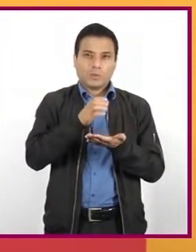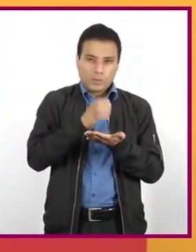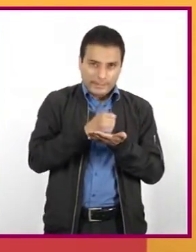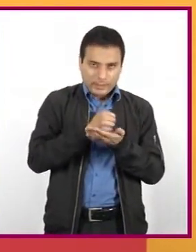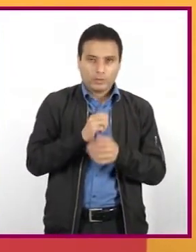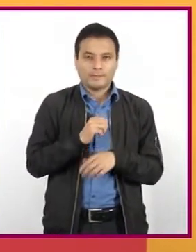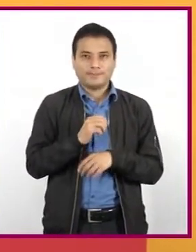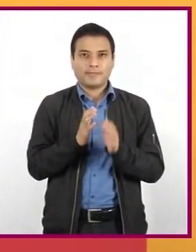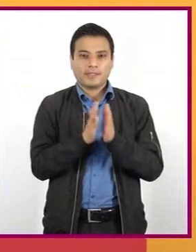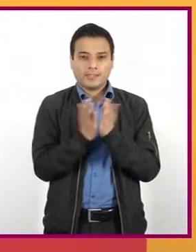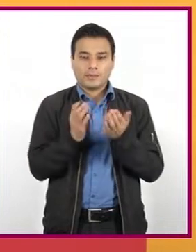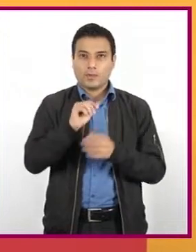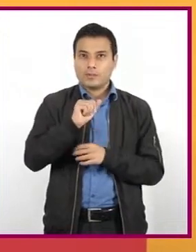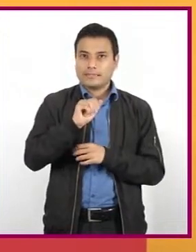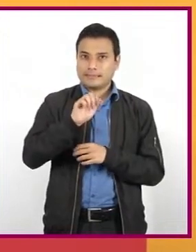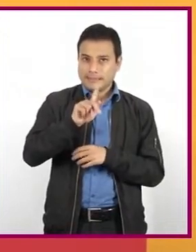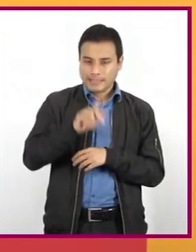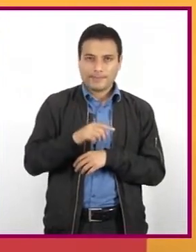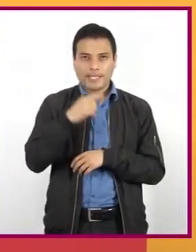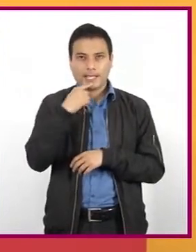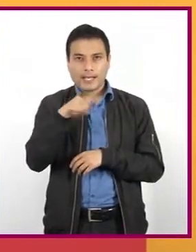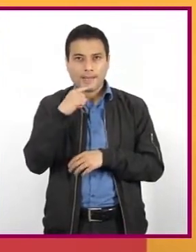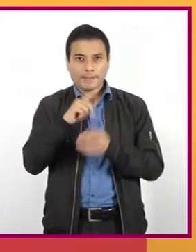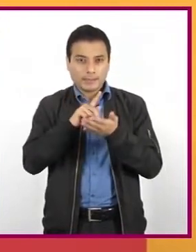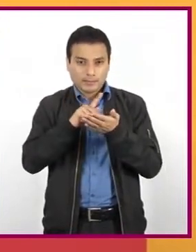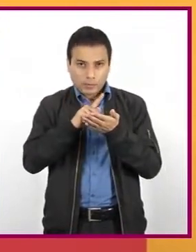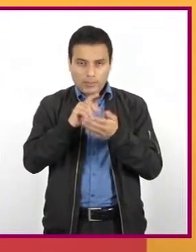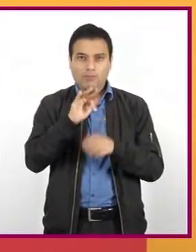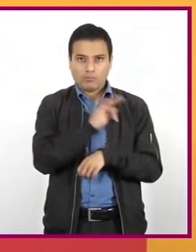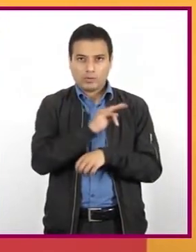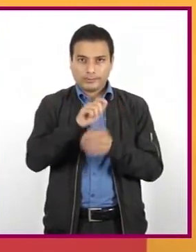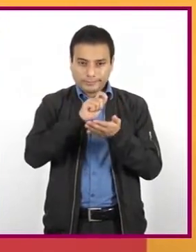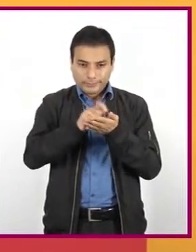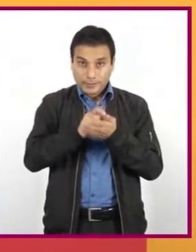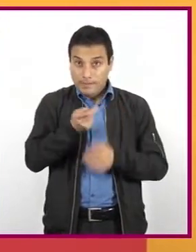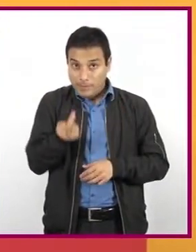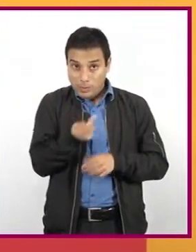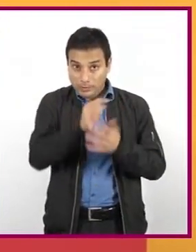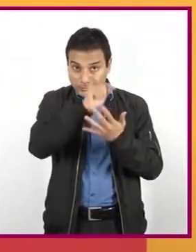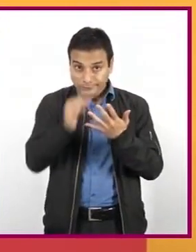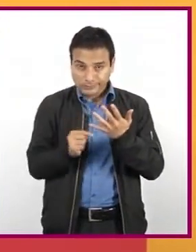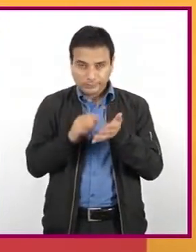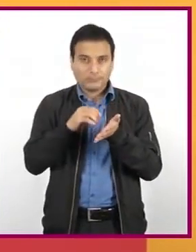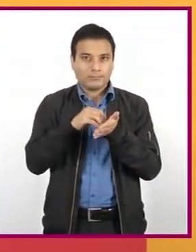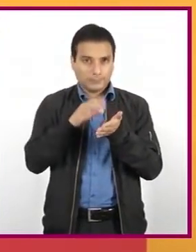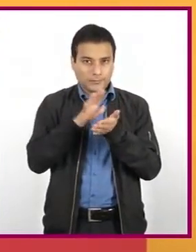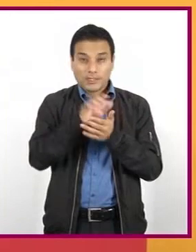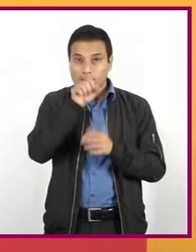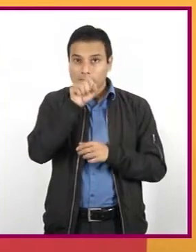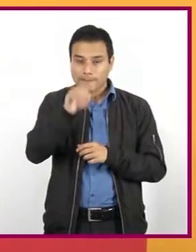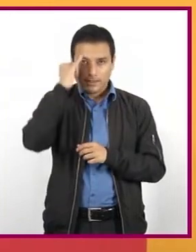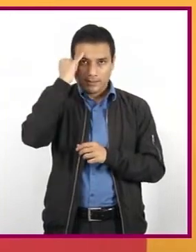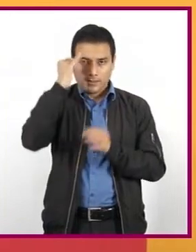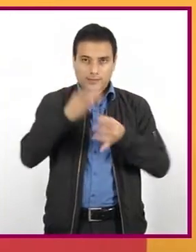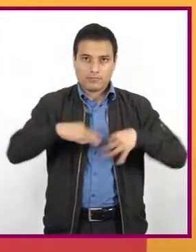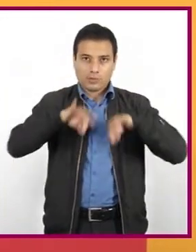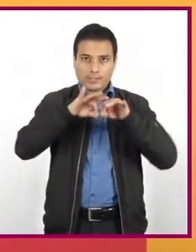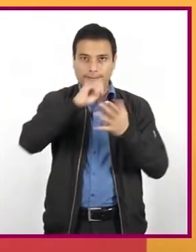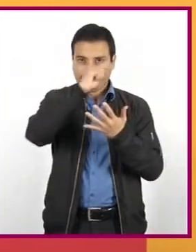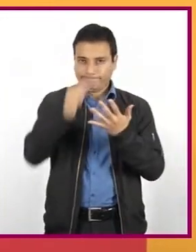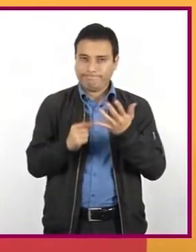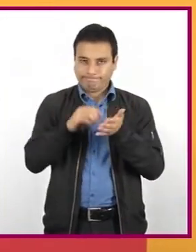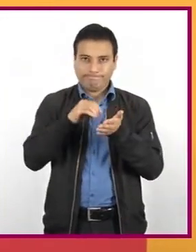y lápiz o bolígrafo para que puedan anotar las preguntas que se mencionen, así como las ideas principales que identifiquen